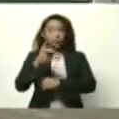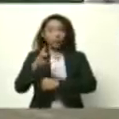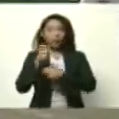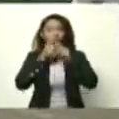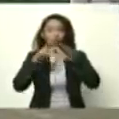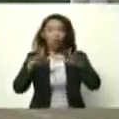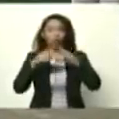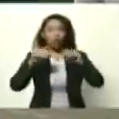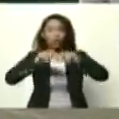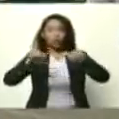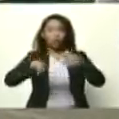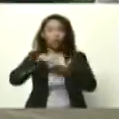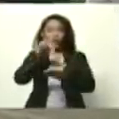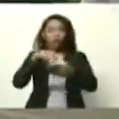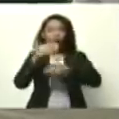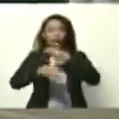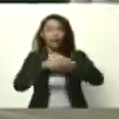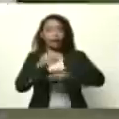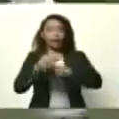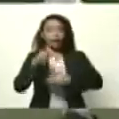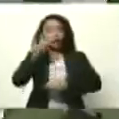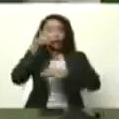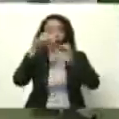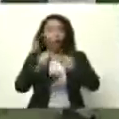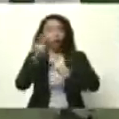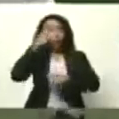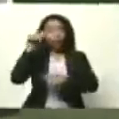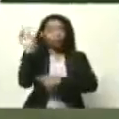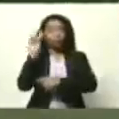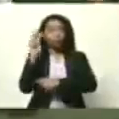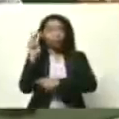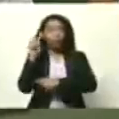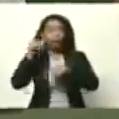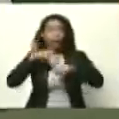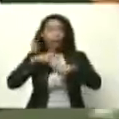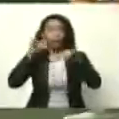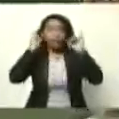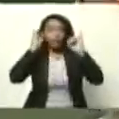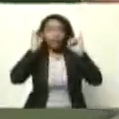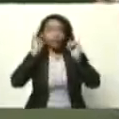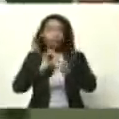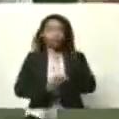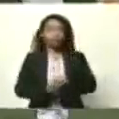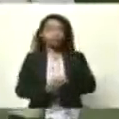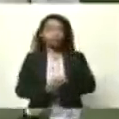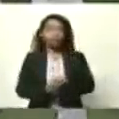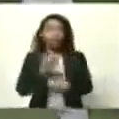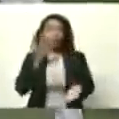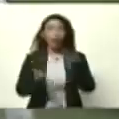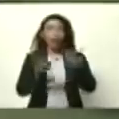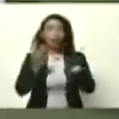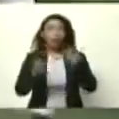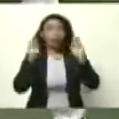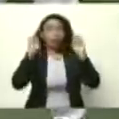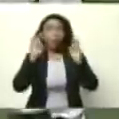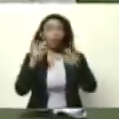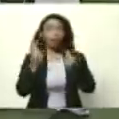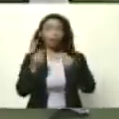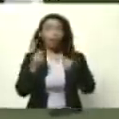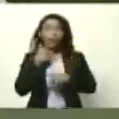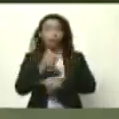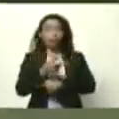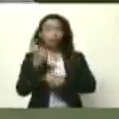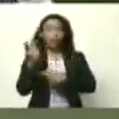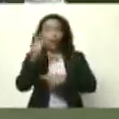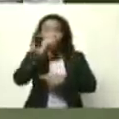todo el territorio nacional, garantizando la seguridad del pueblo venezolano durante estas festividades. Ha dado un balance también en materia económica, ha dicho que